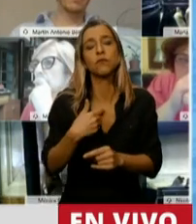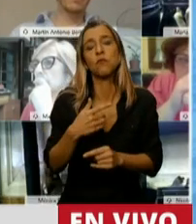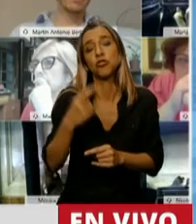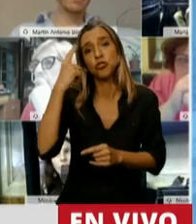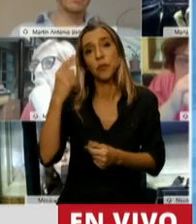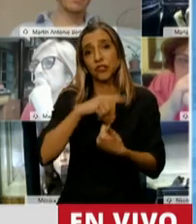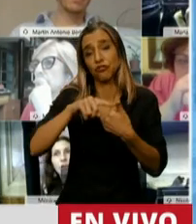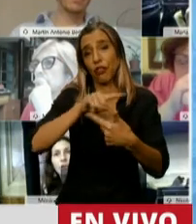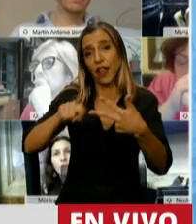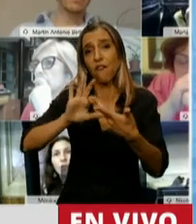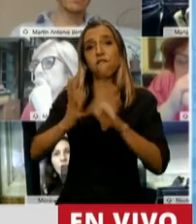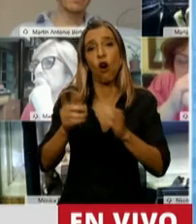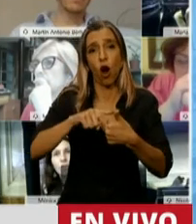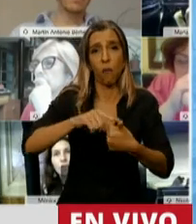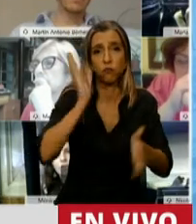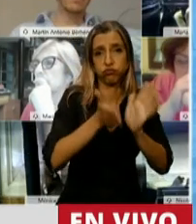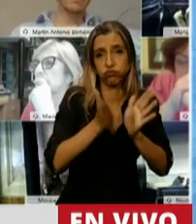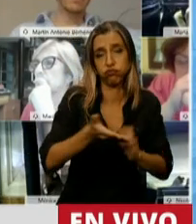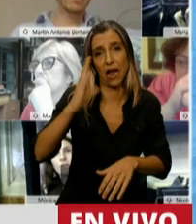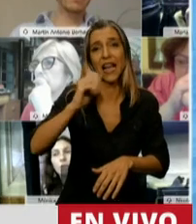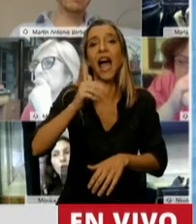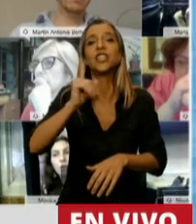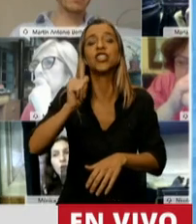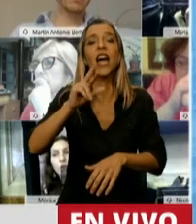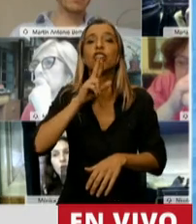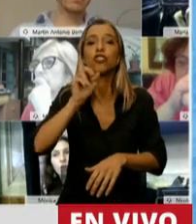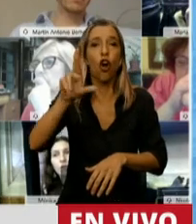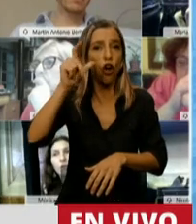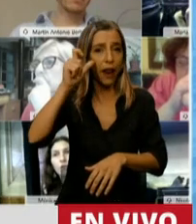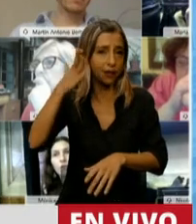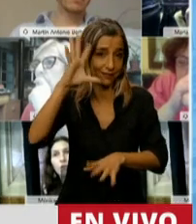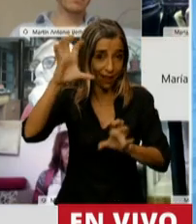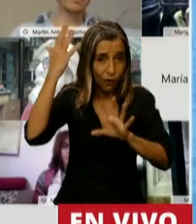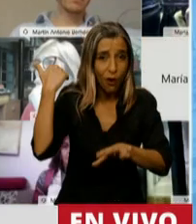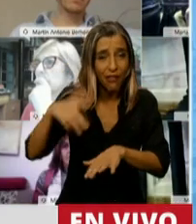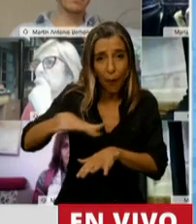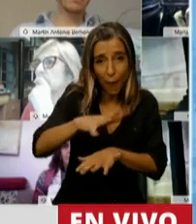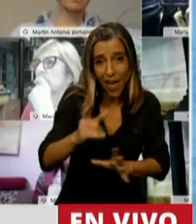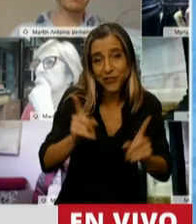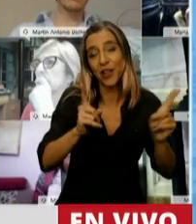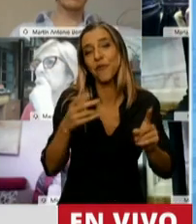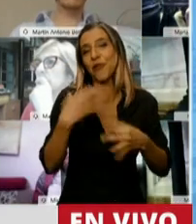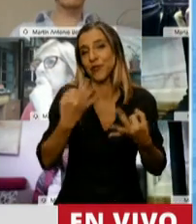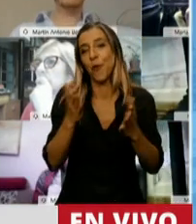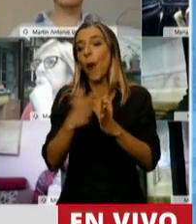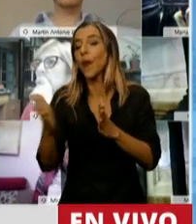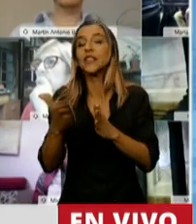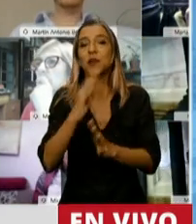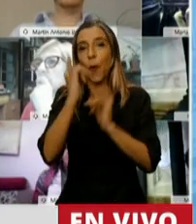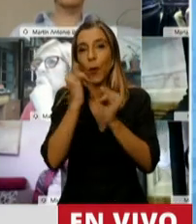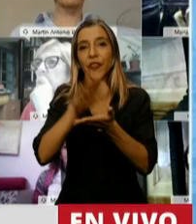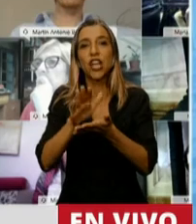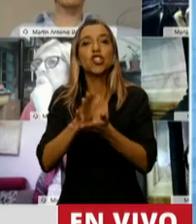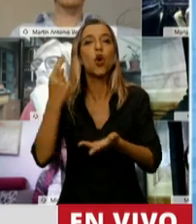La represiva, Cacciatore, ¿se acuerdan? Todavía cuando uno va a los barrios de acá de la ciudad, Alguna vecina te cuenta de las topadoras